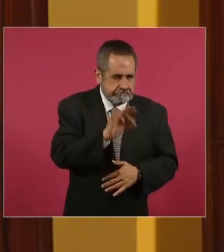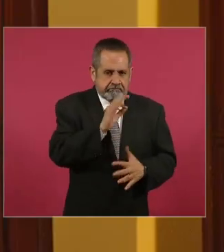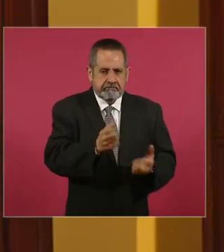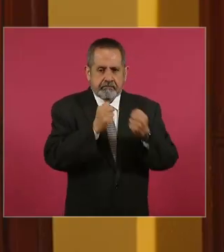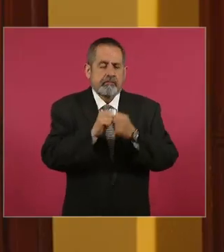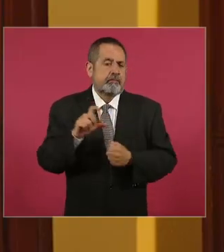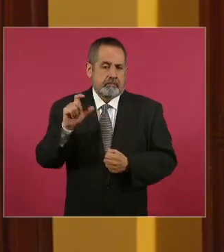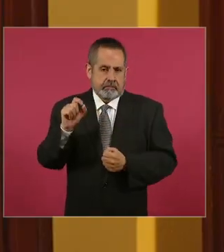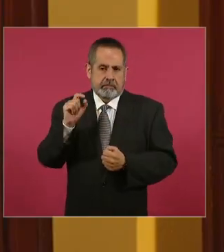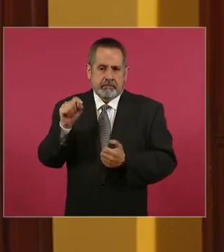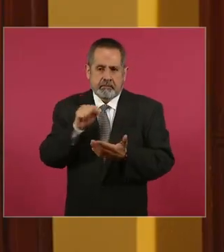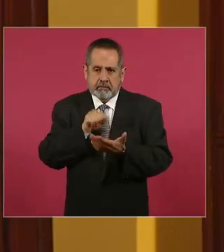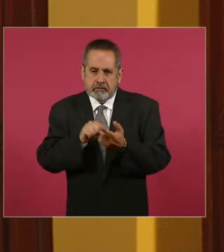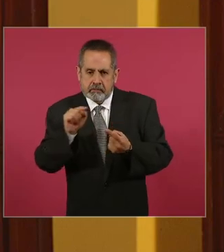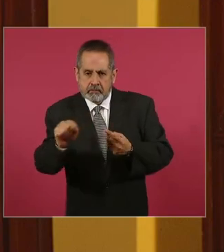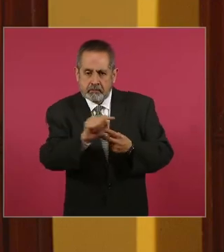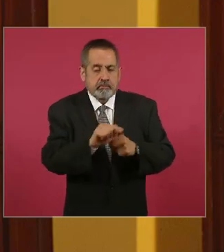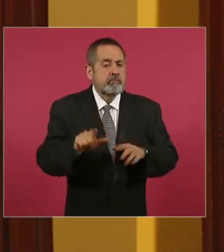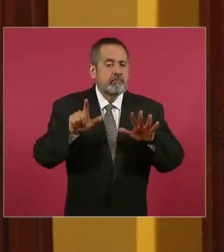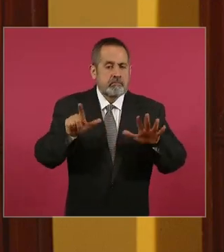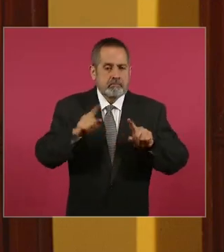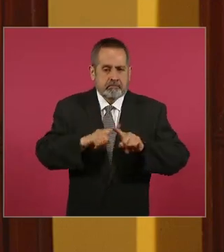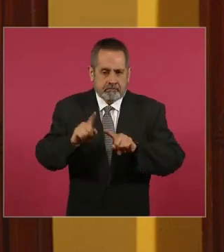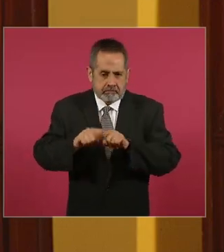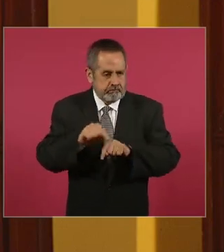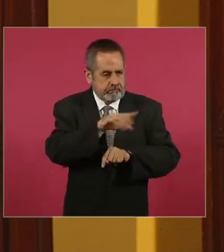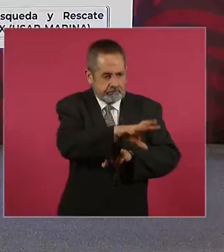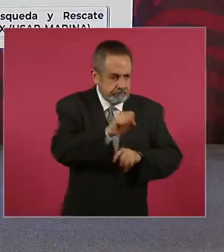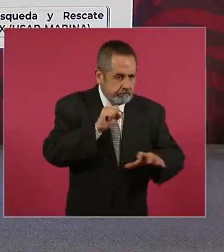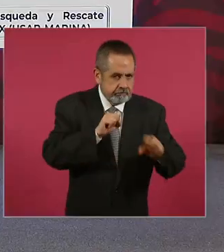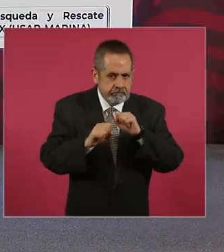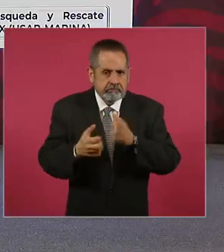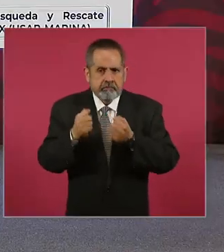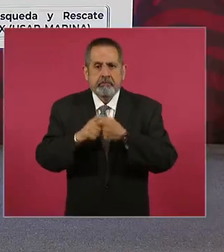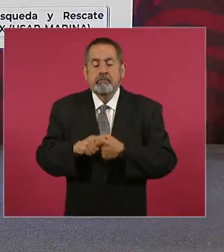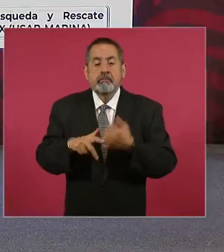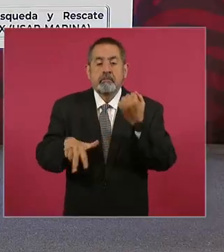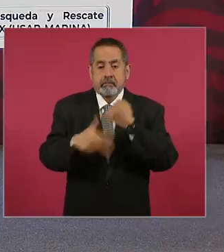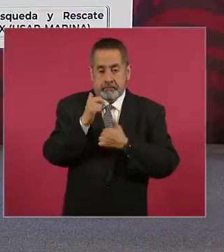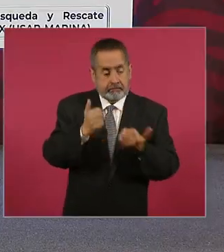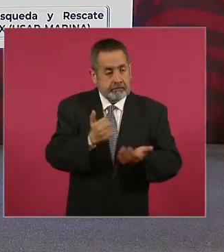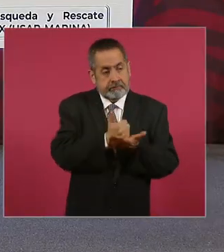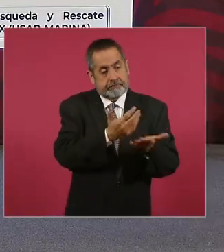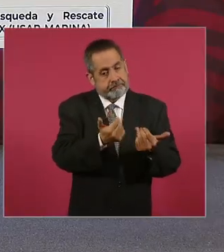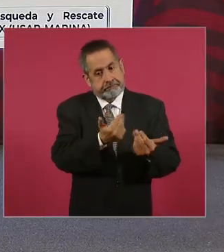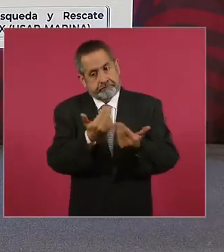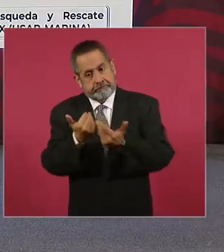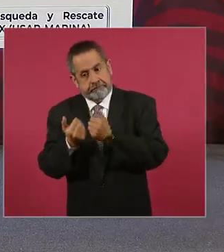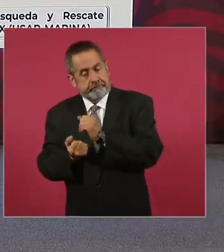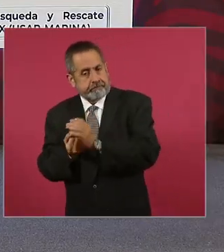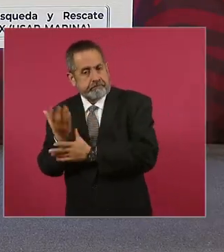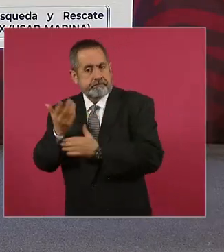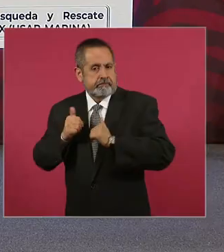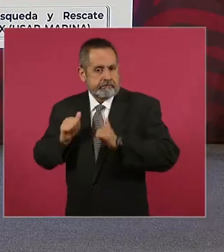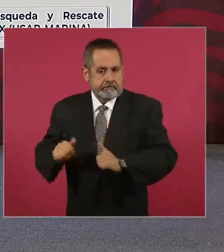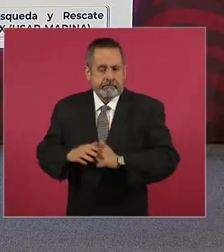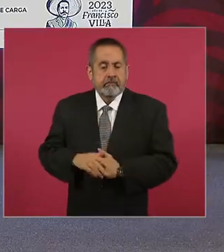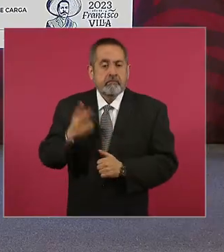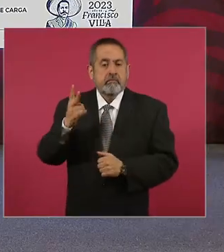operaciones, 17 rescates diversos, 3 evacuaciones médicas y 2 accidentes aéreos.